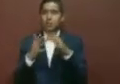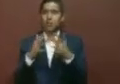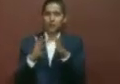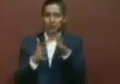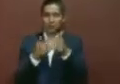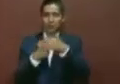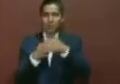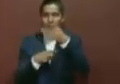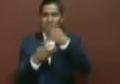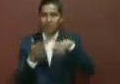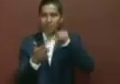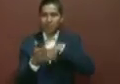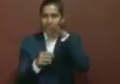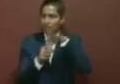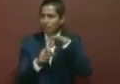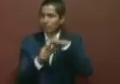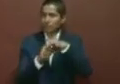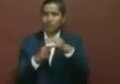electoral.